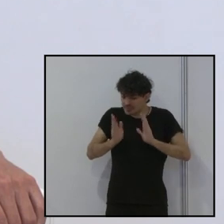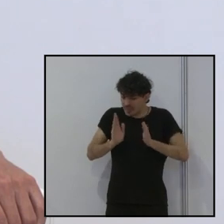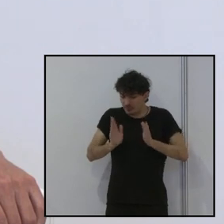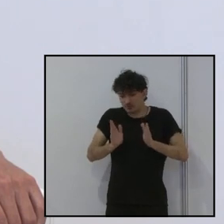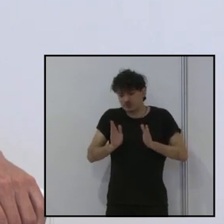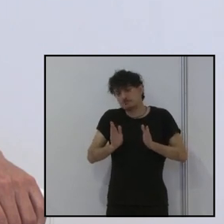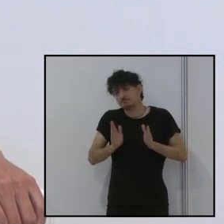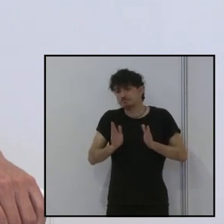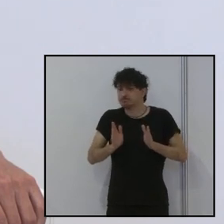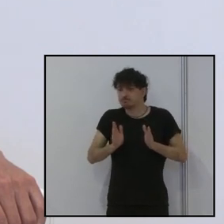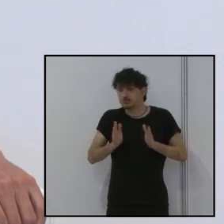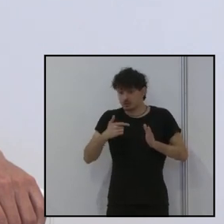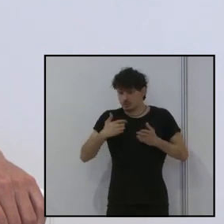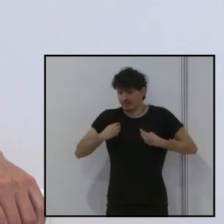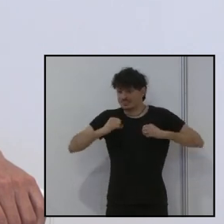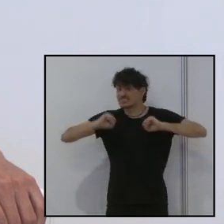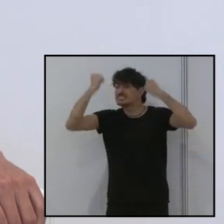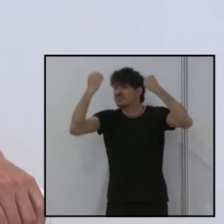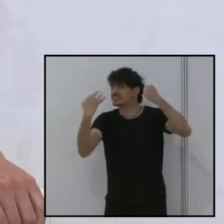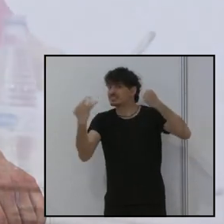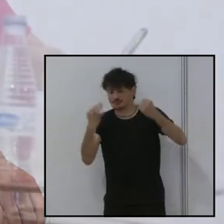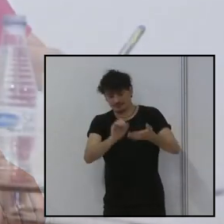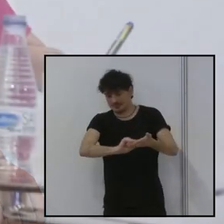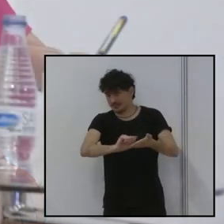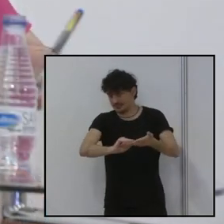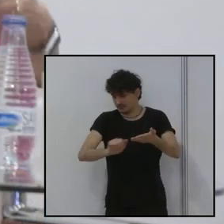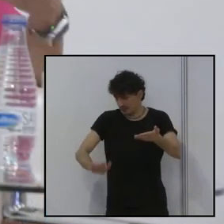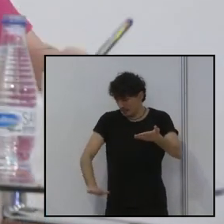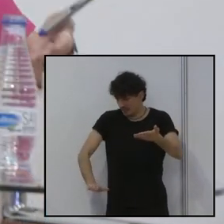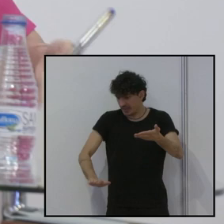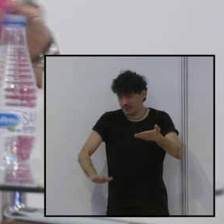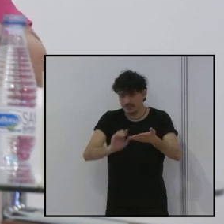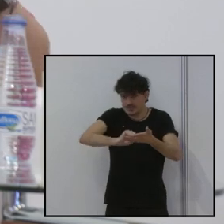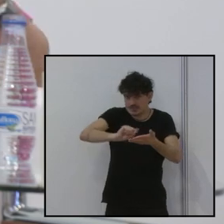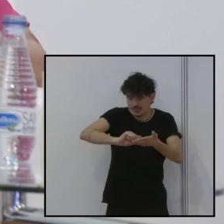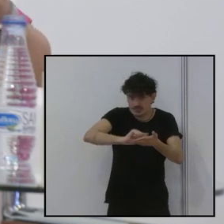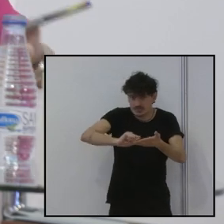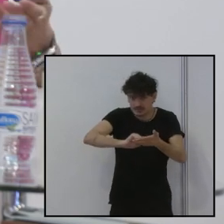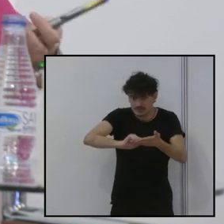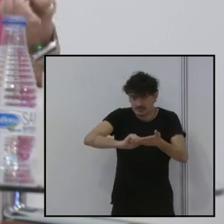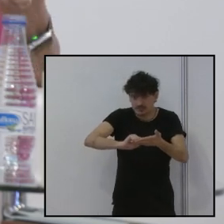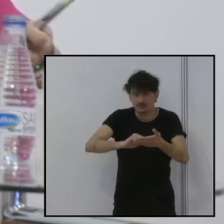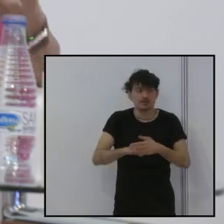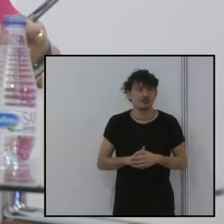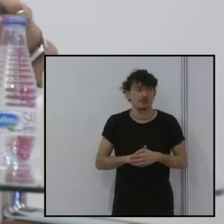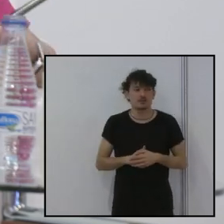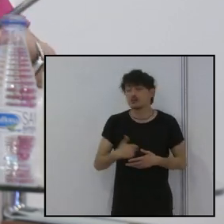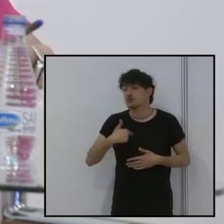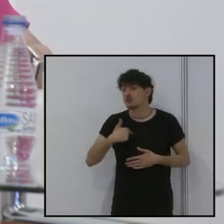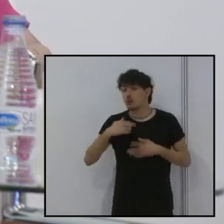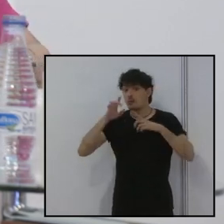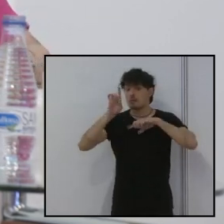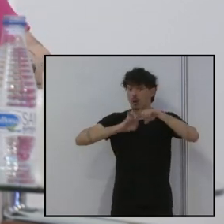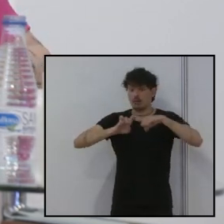terapéutico, para mí lo que me ha salvado la vida es escribir, pero escribir desde pequeña, lo que me ha insertado en la vida. Yo he dejado de tener trastornos de pánico con